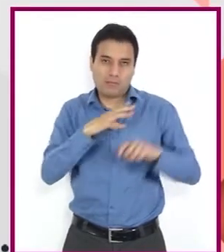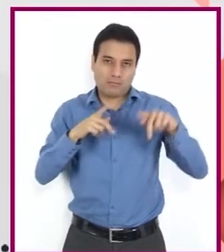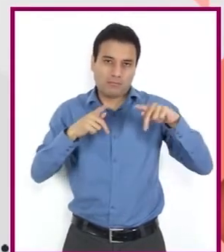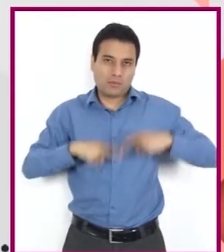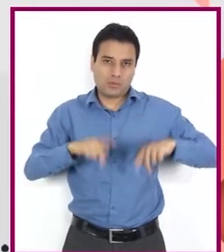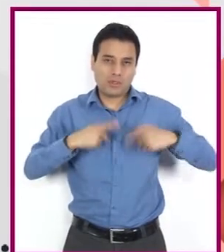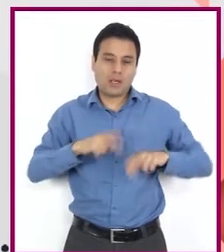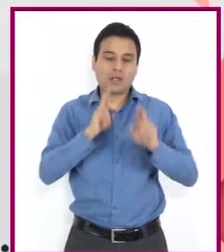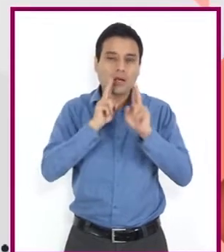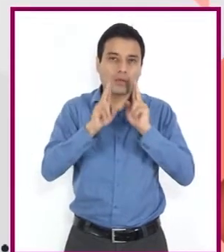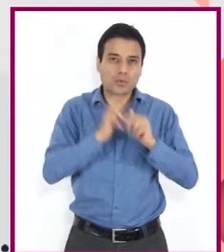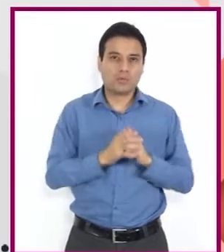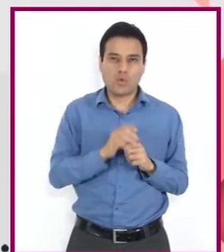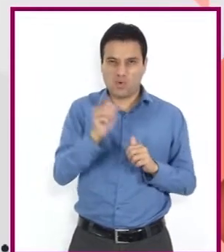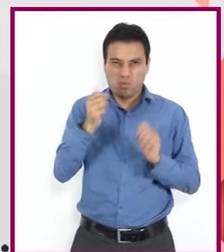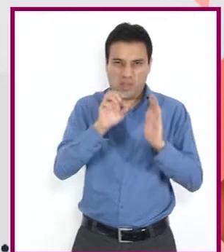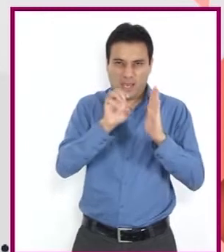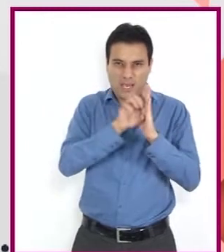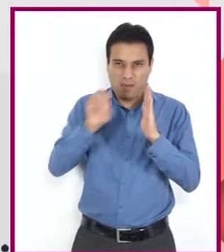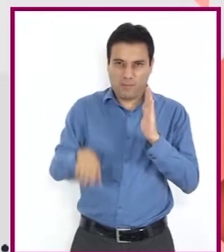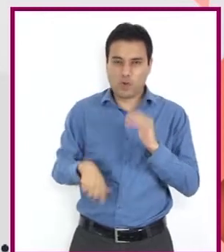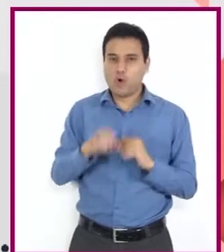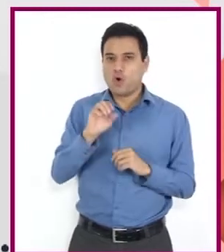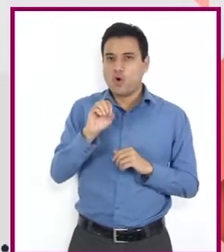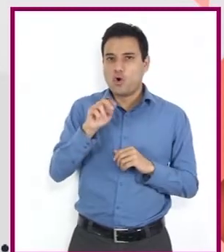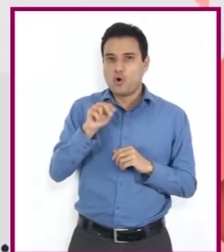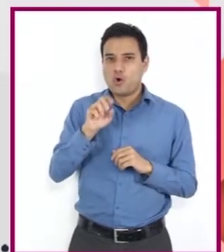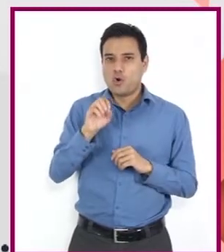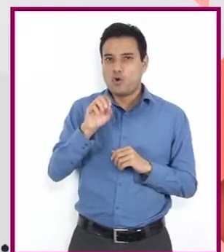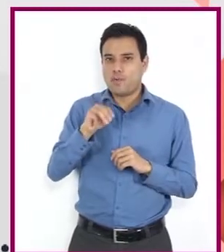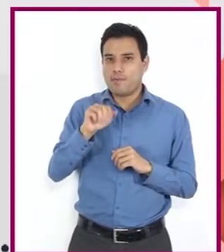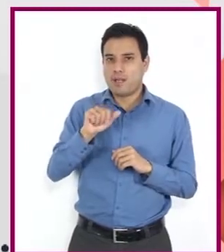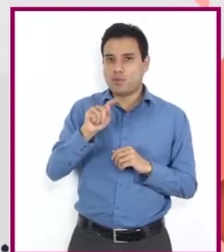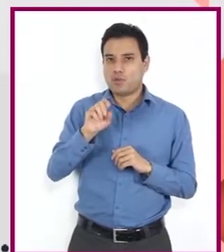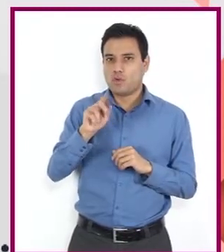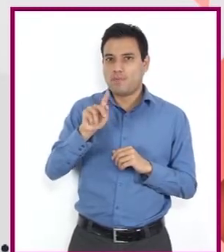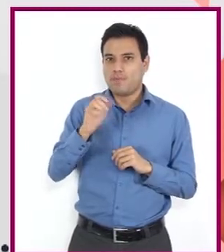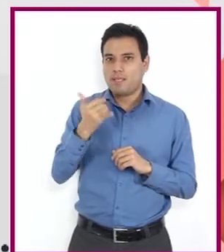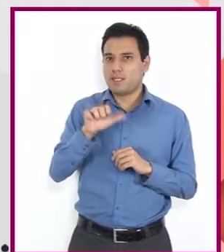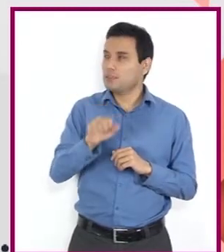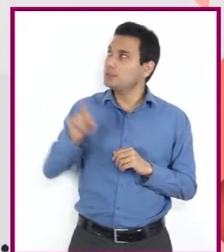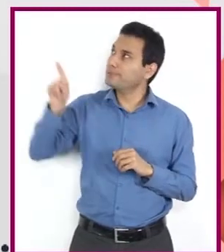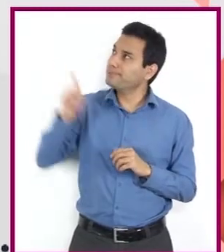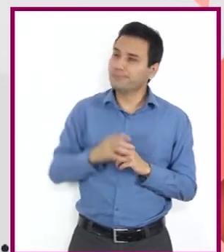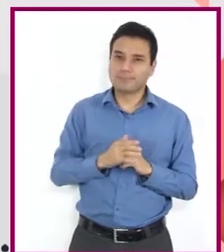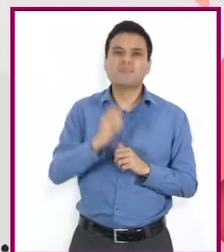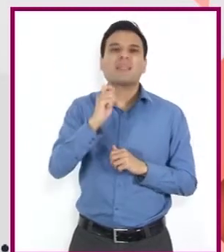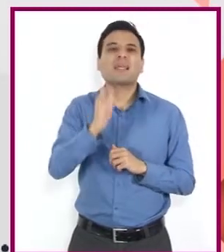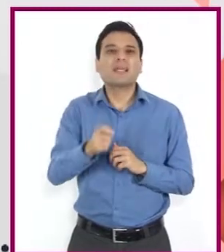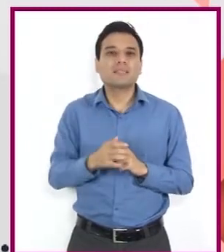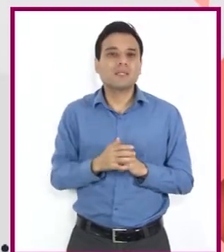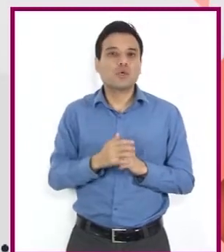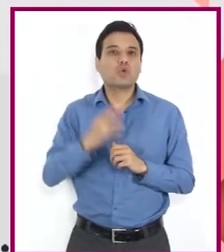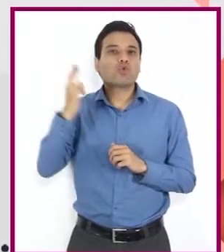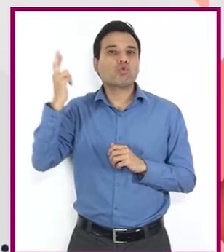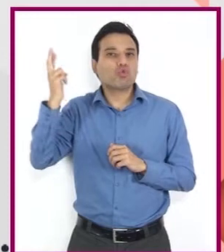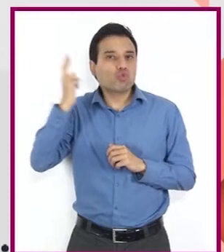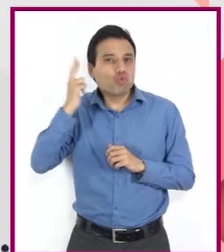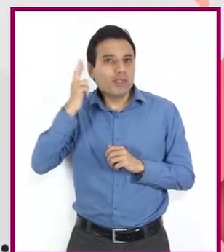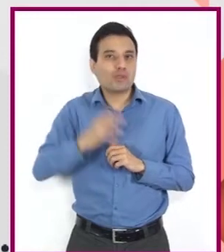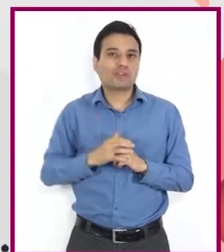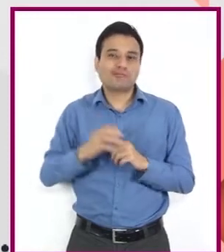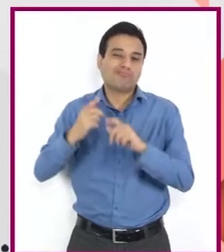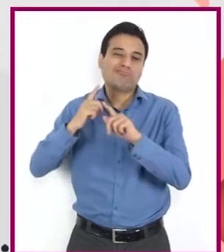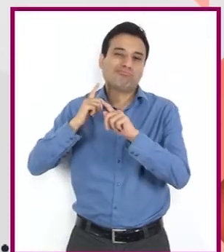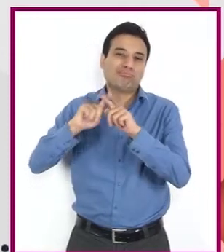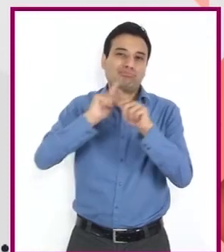estrategia son las onomatopeyas, que son palabras o grupos de letras que se usan para representar los sonidos o ruidos